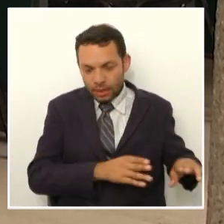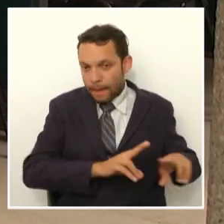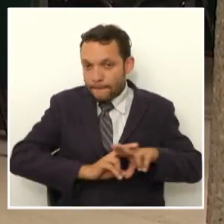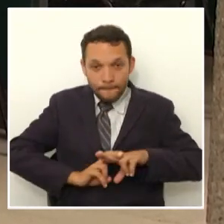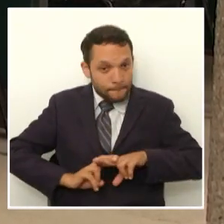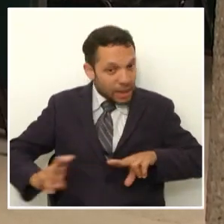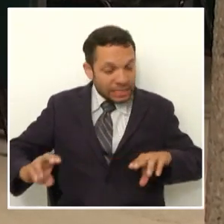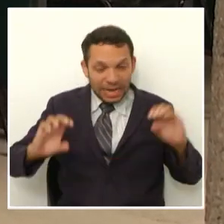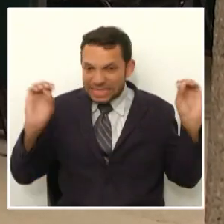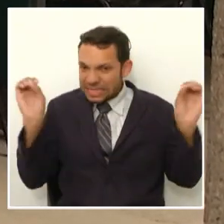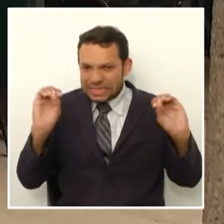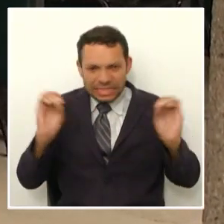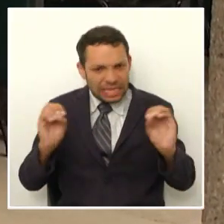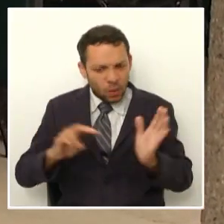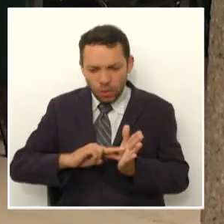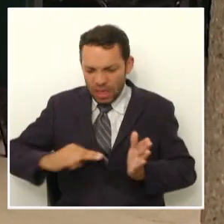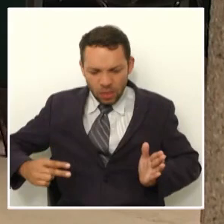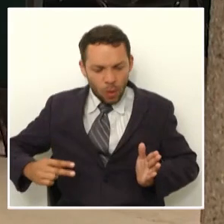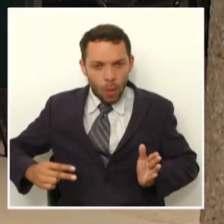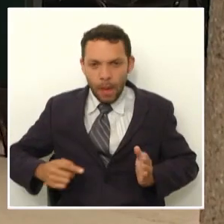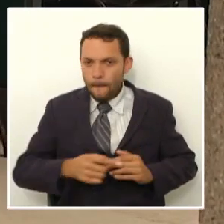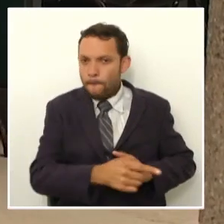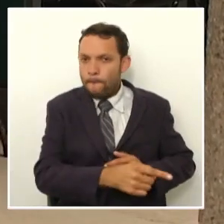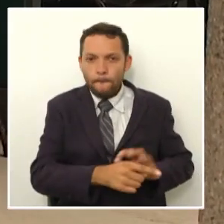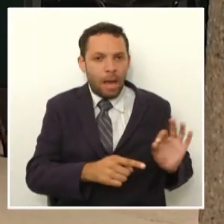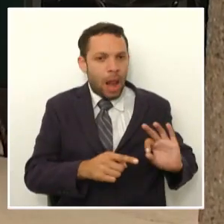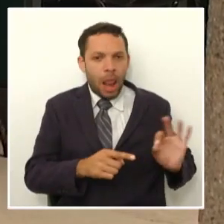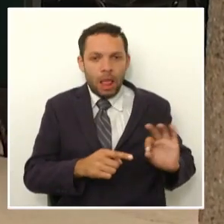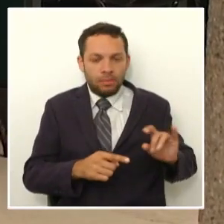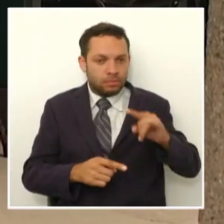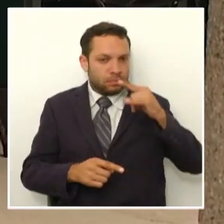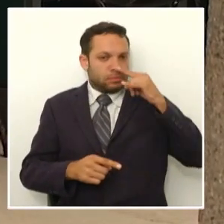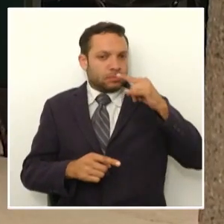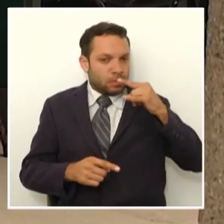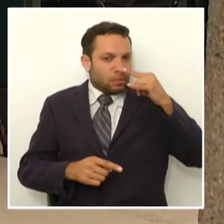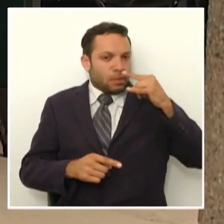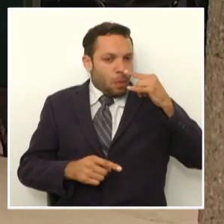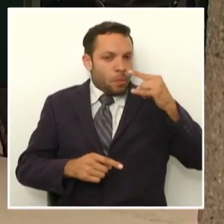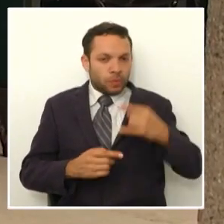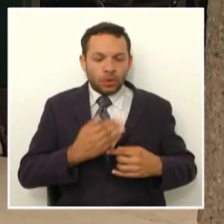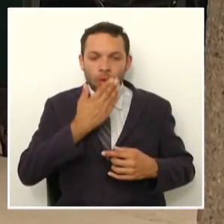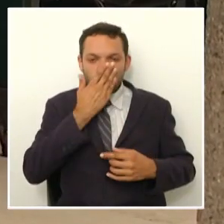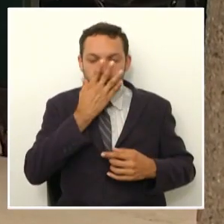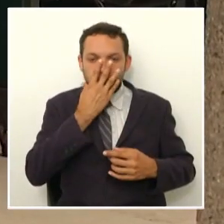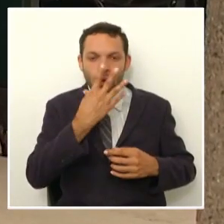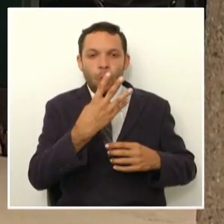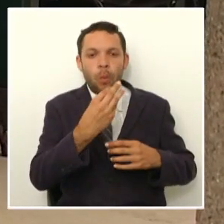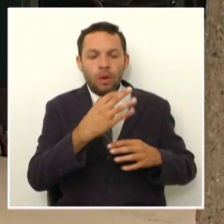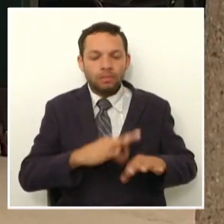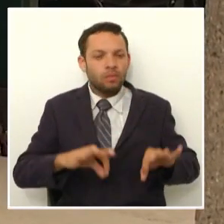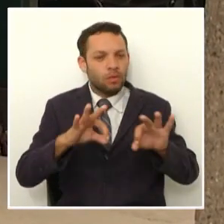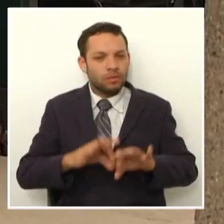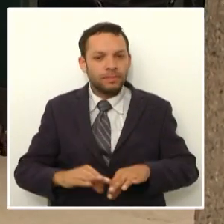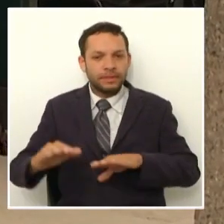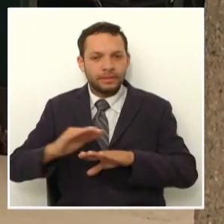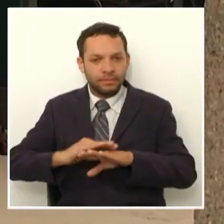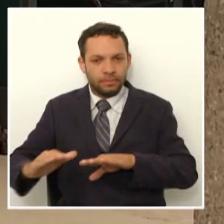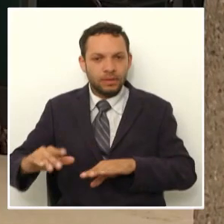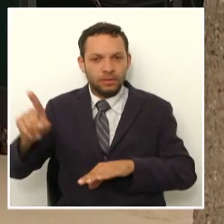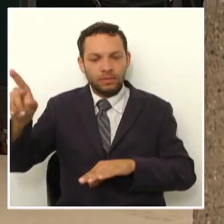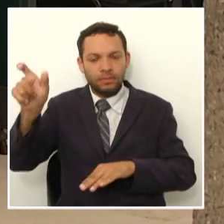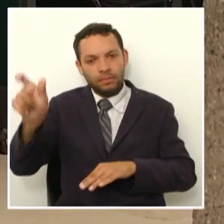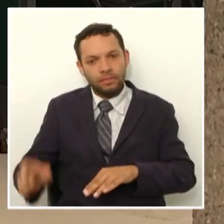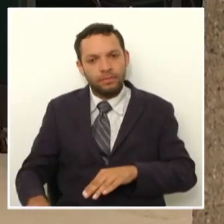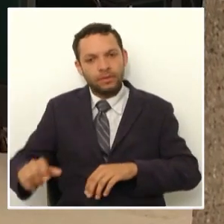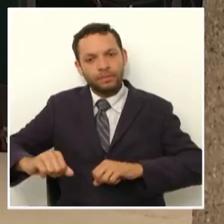llegado equipos como estos, que son respiradores, ¿no es cierto? Entonces yo invité a un amigo de Bogotá, el doctor